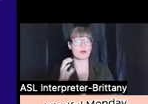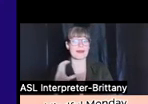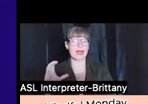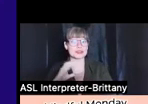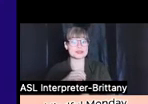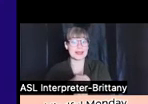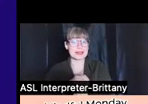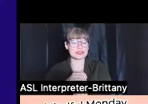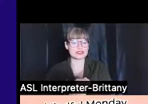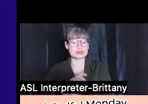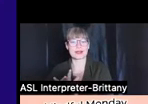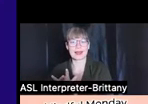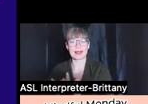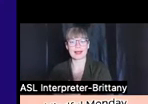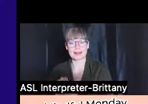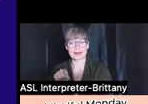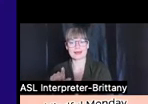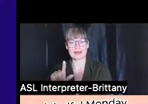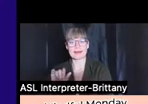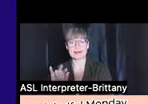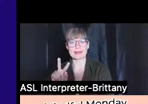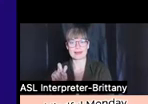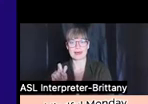requieren circuito cerrado,